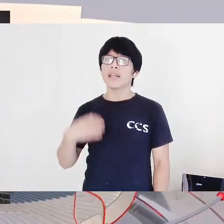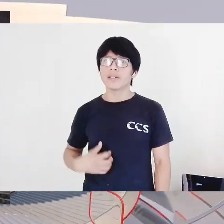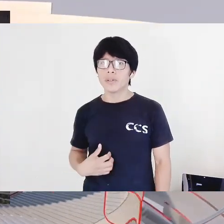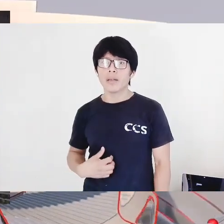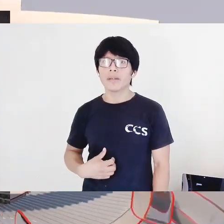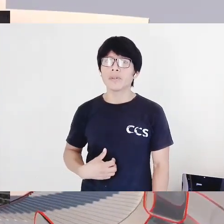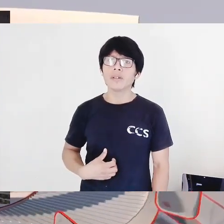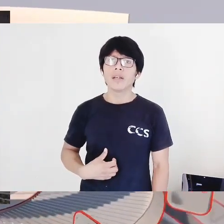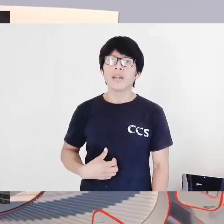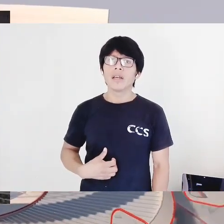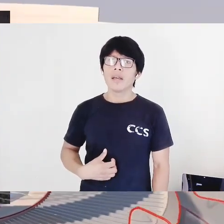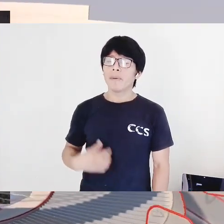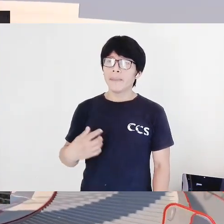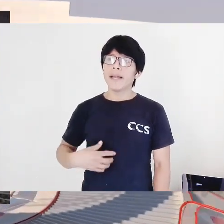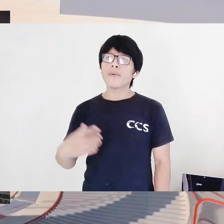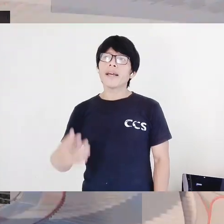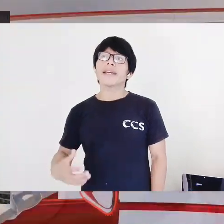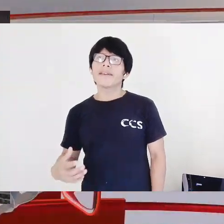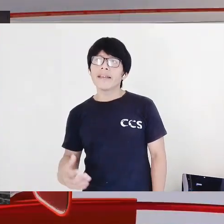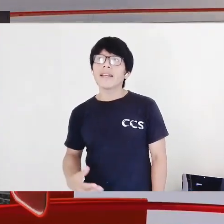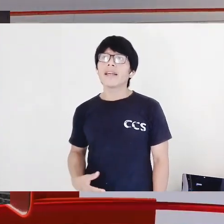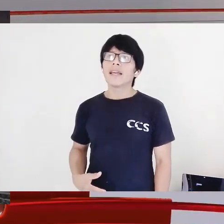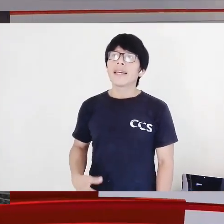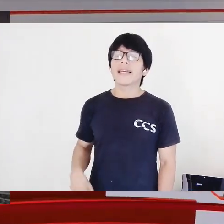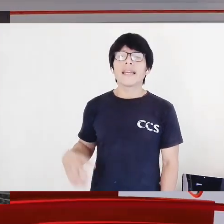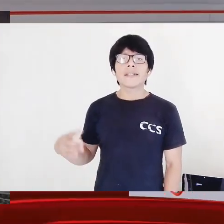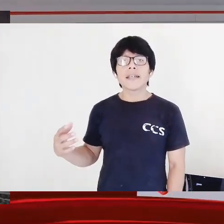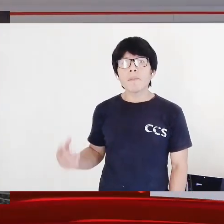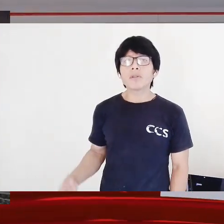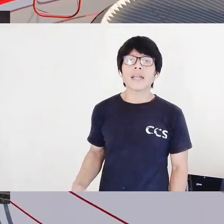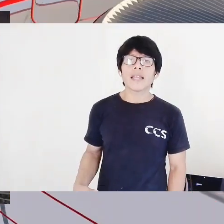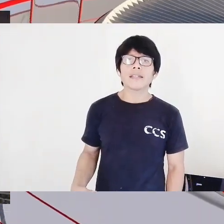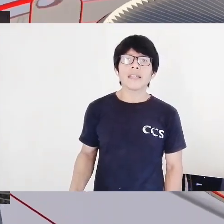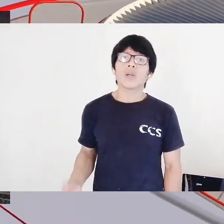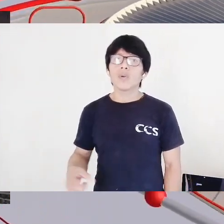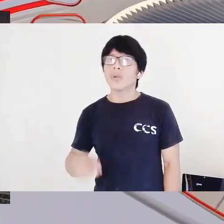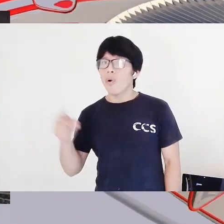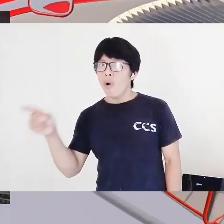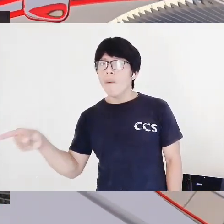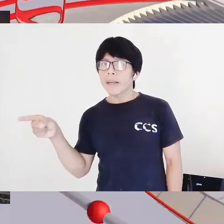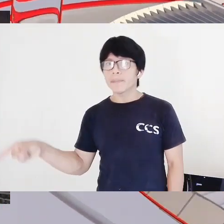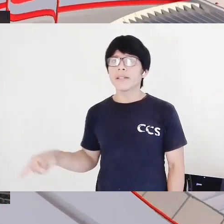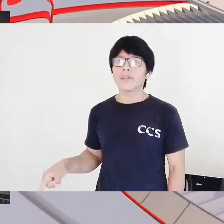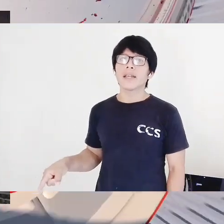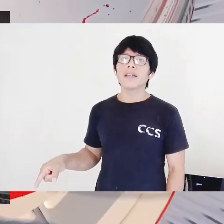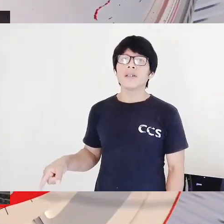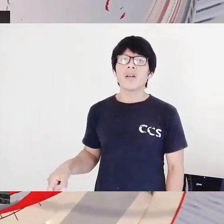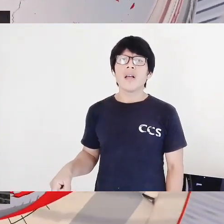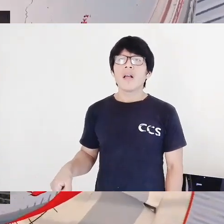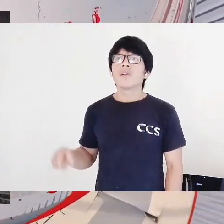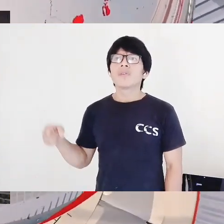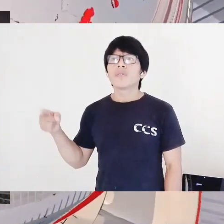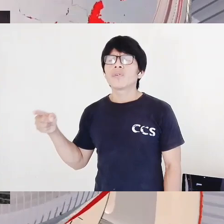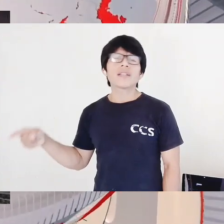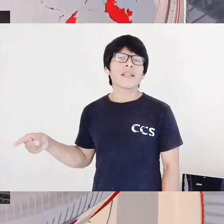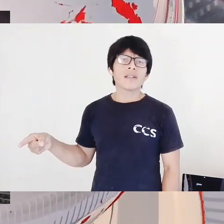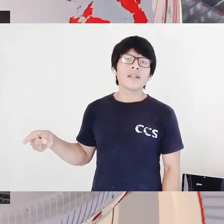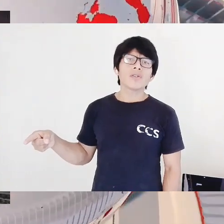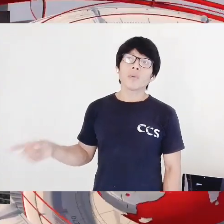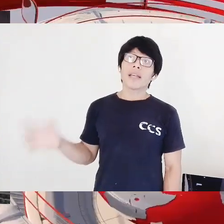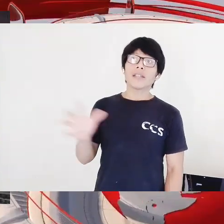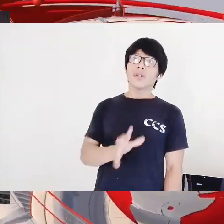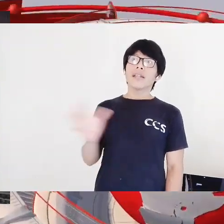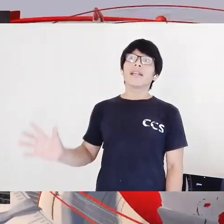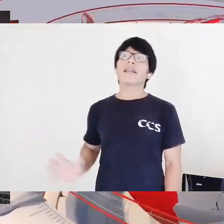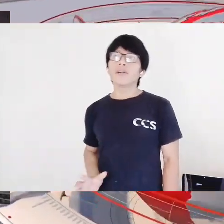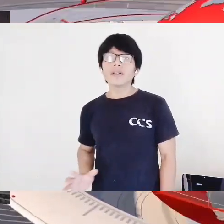pero soy del estado de Tabasco, pero me da coraje ver que las encapuchadas, incluido hombres metidos ahí, no sean